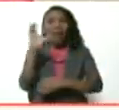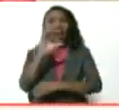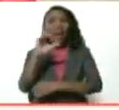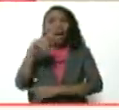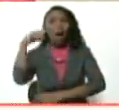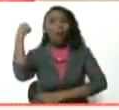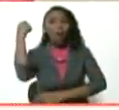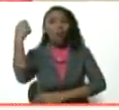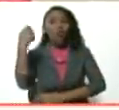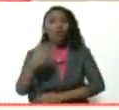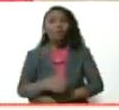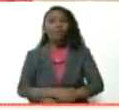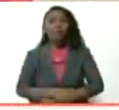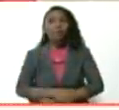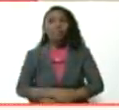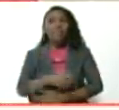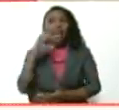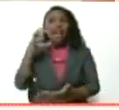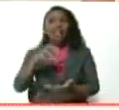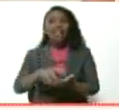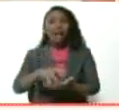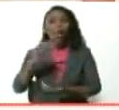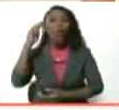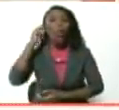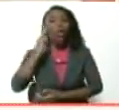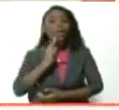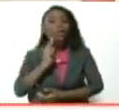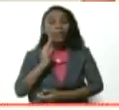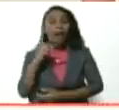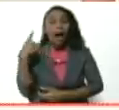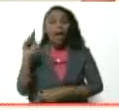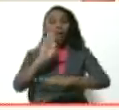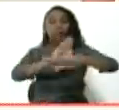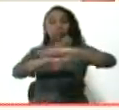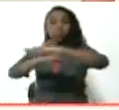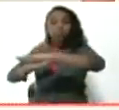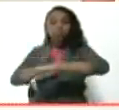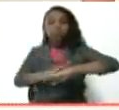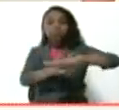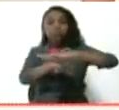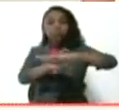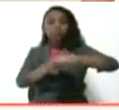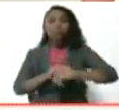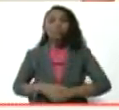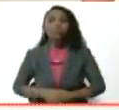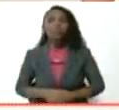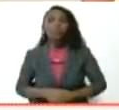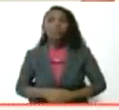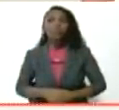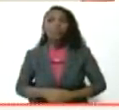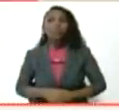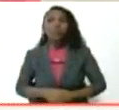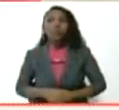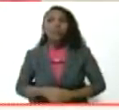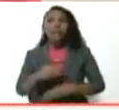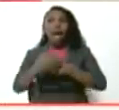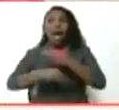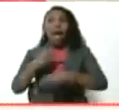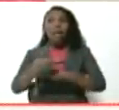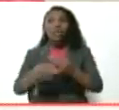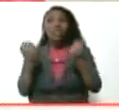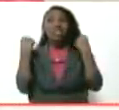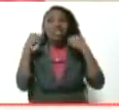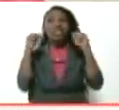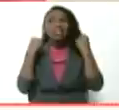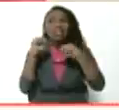Apure, en el estado Bolívar, que han sido llamados y se ha hecho el ejercicio en cada uno de